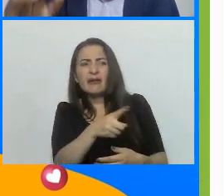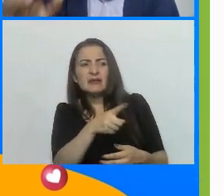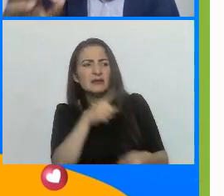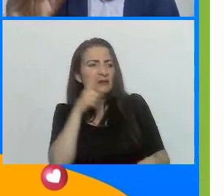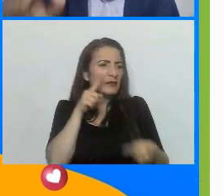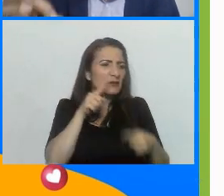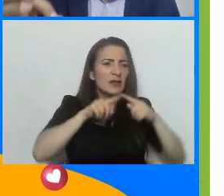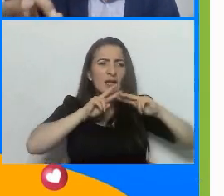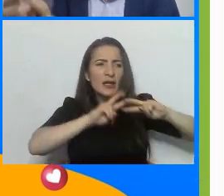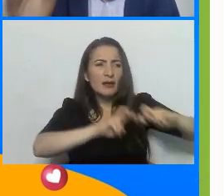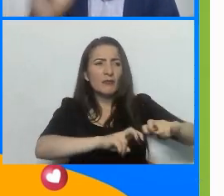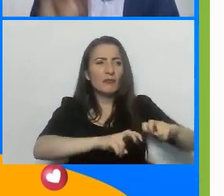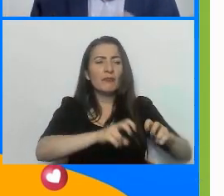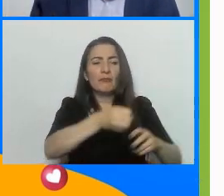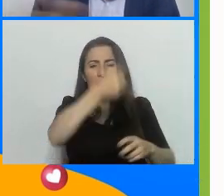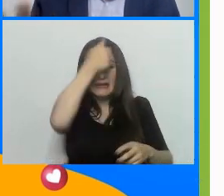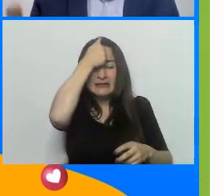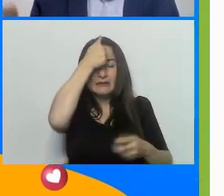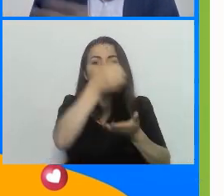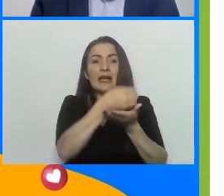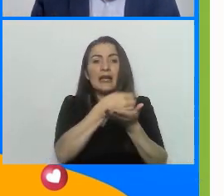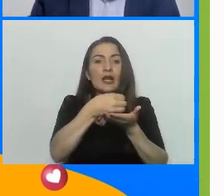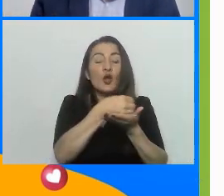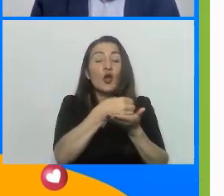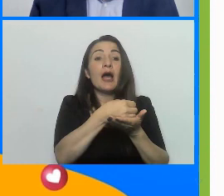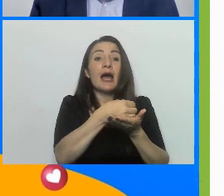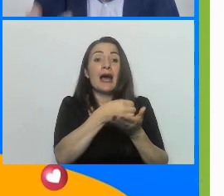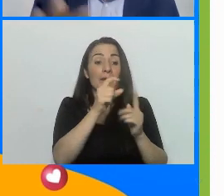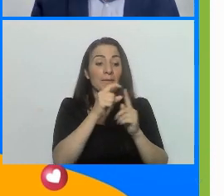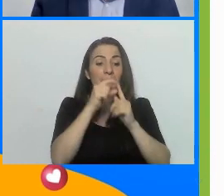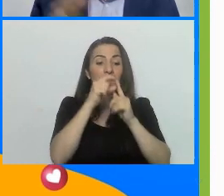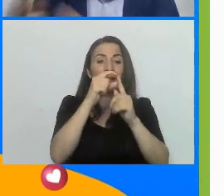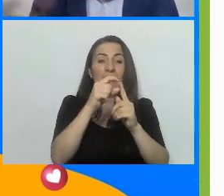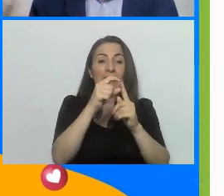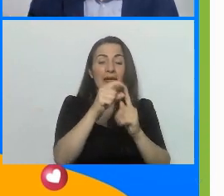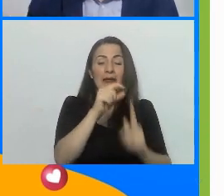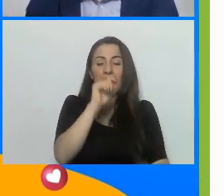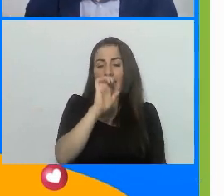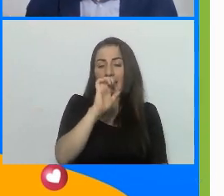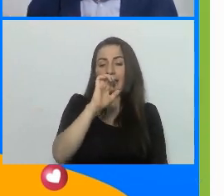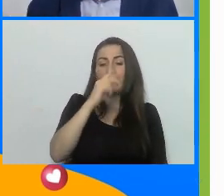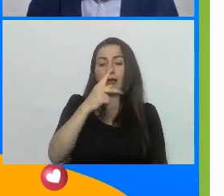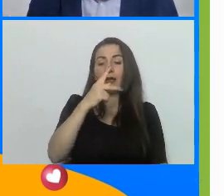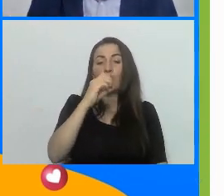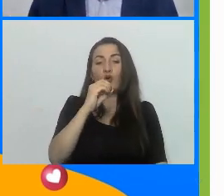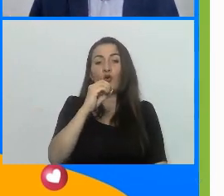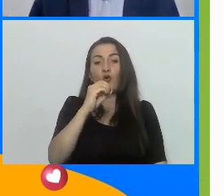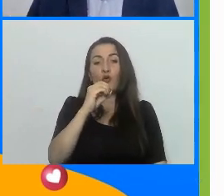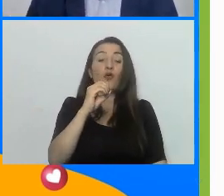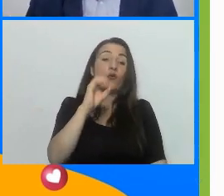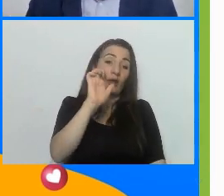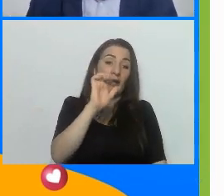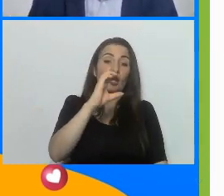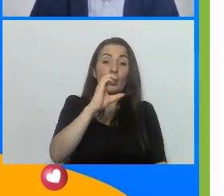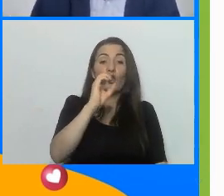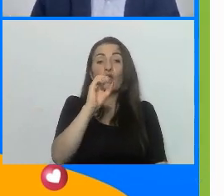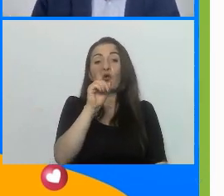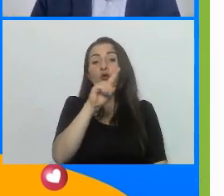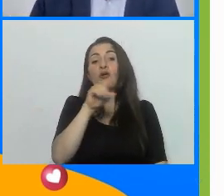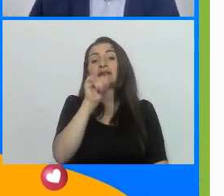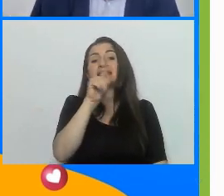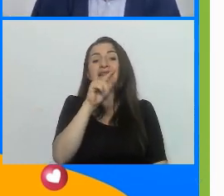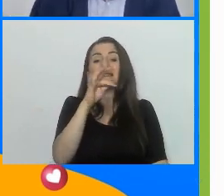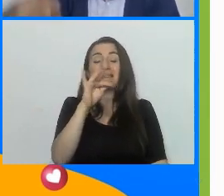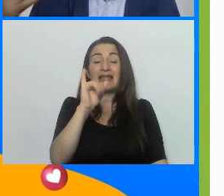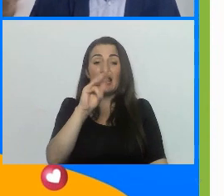de estudio principal de la ecología, van a decir esta palabra mágica, ecosistema. En la actualidad, pues el ecosistema, hasta en el fútbol